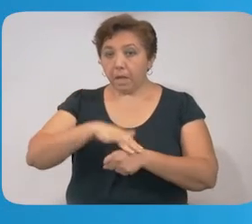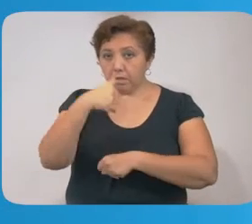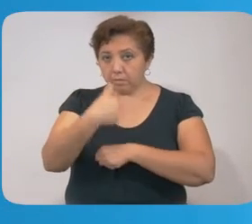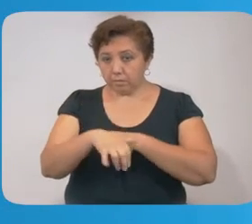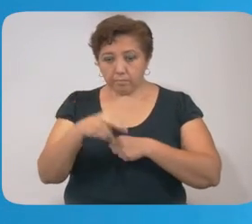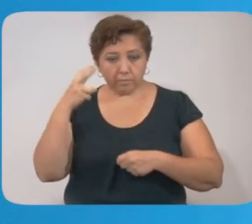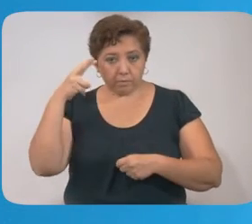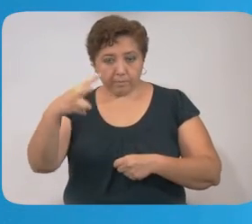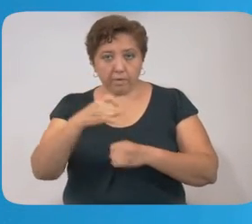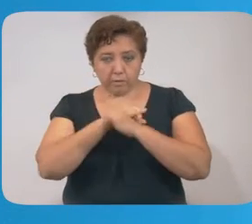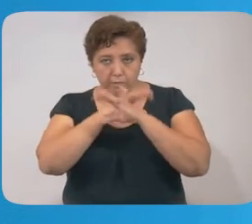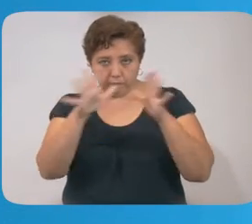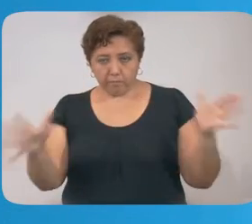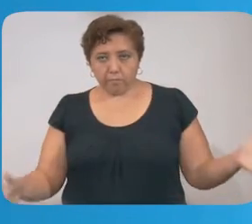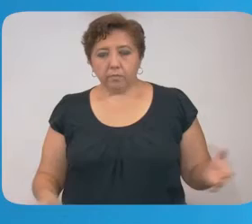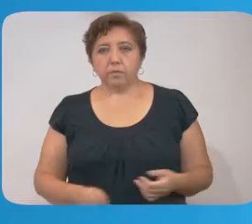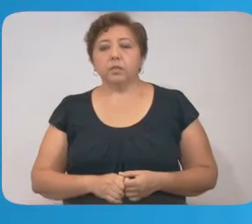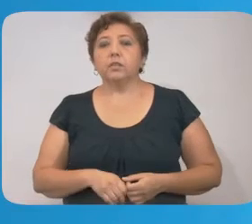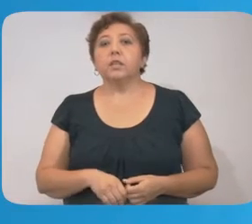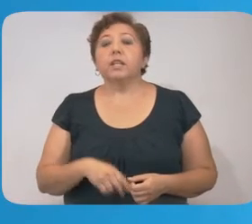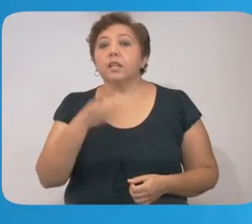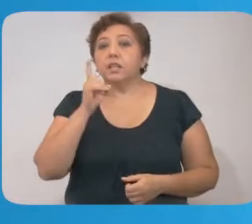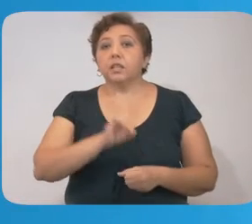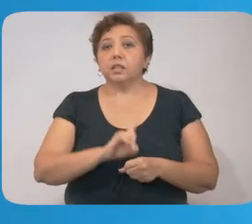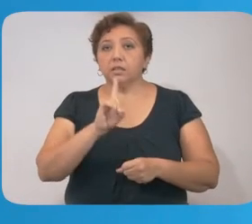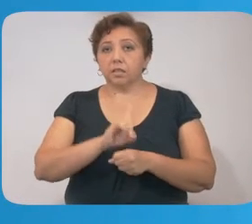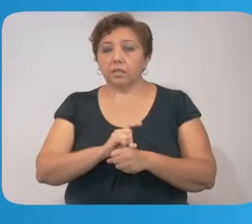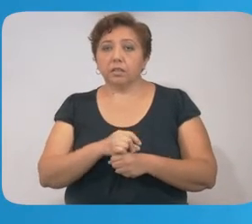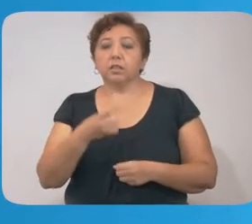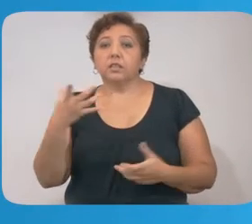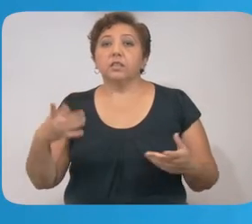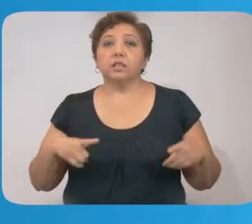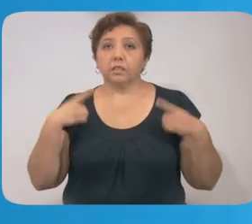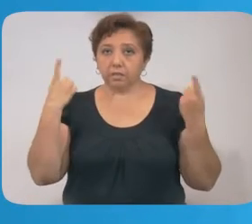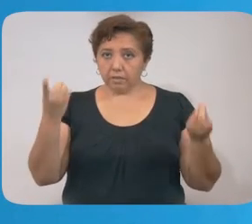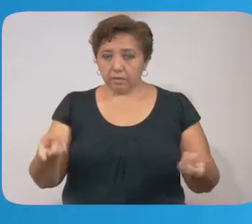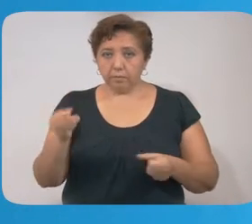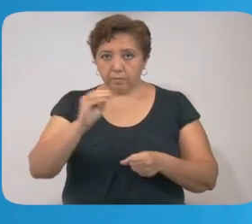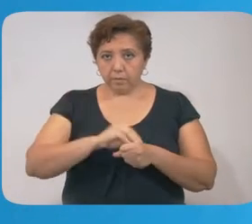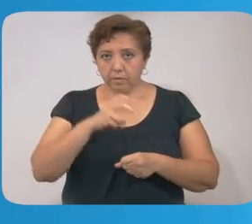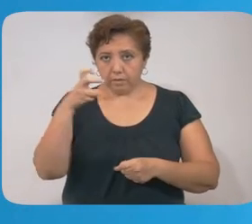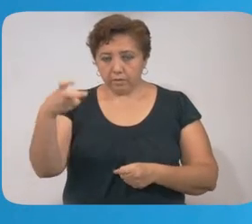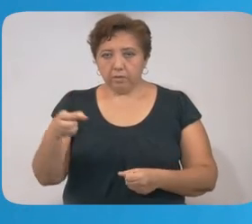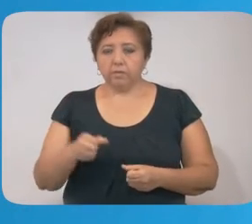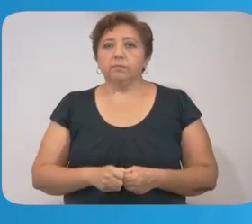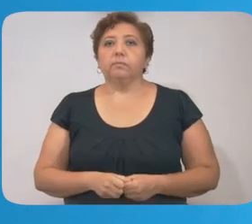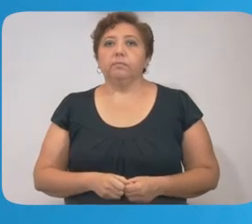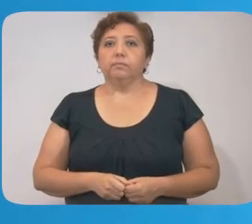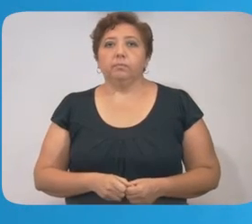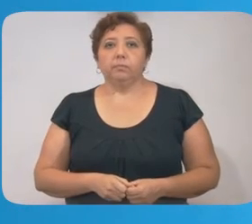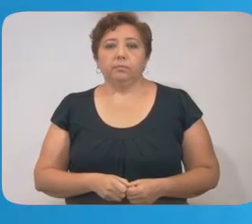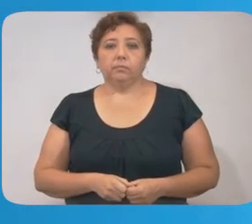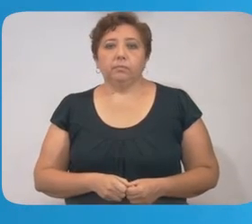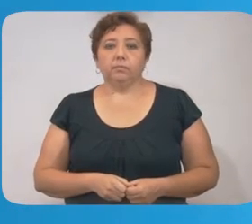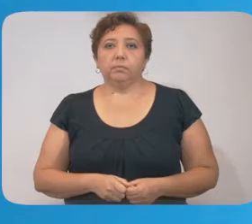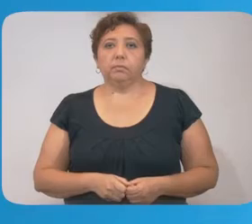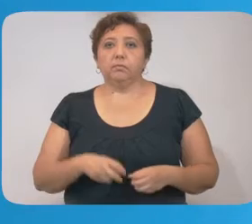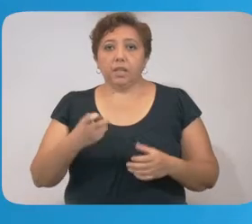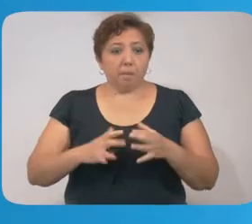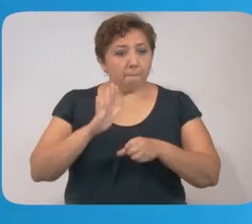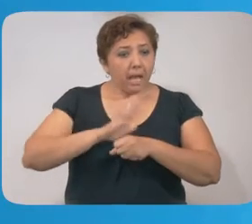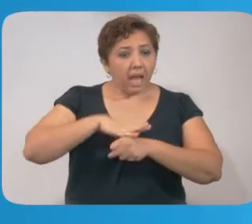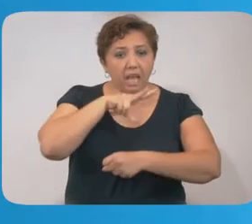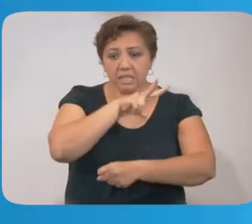número de casos confirmados, que se reflejará en los partes médicos durante la implementación de estos operativos. Esta